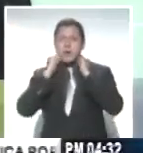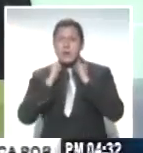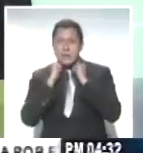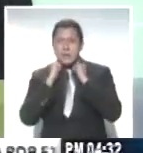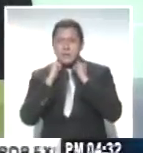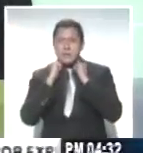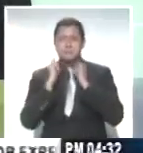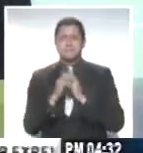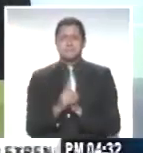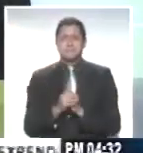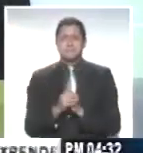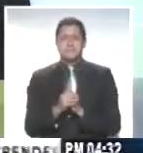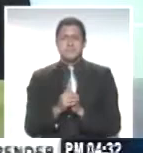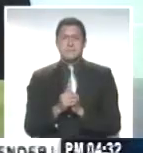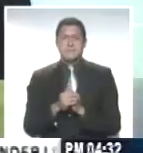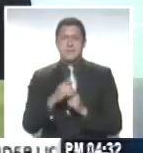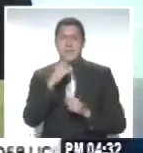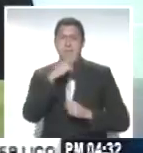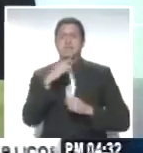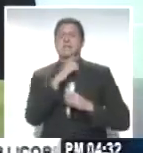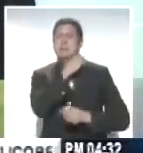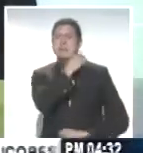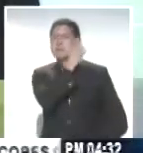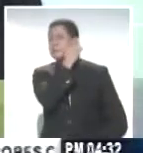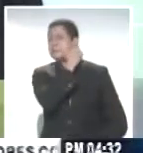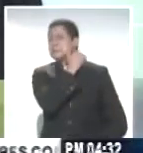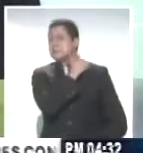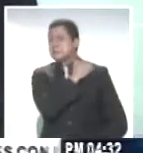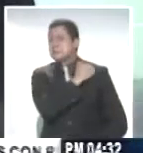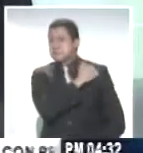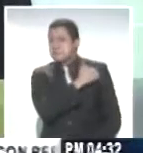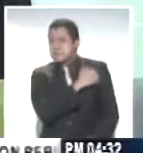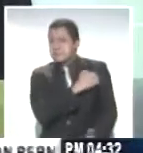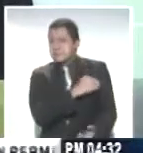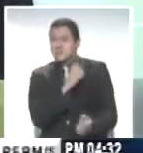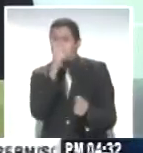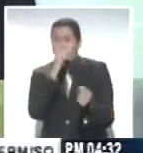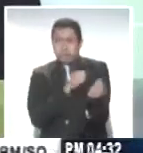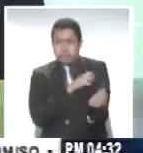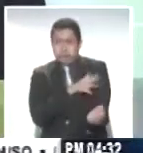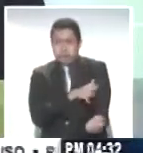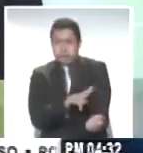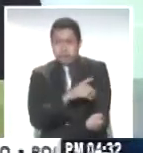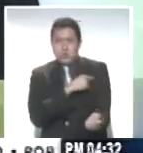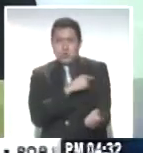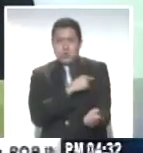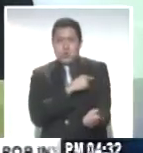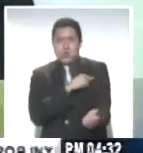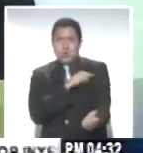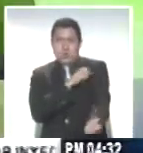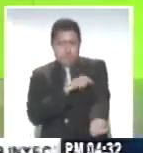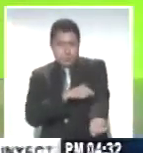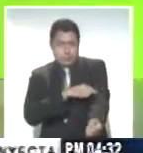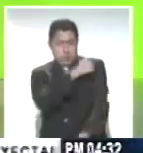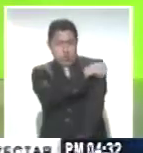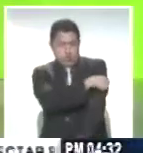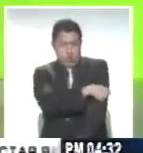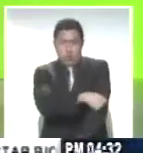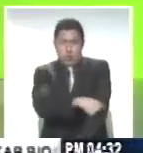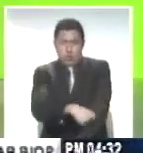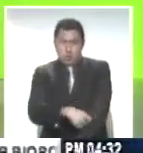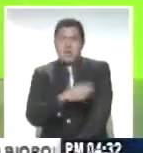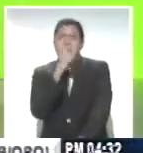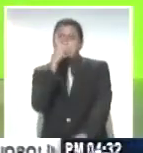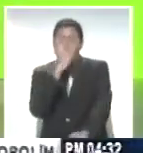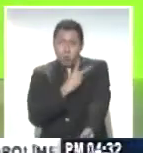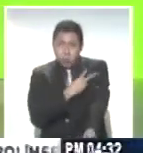en el plexo forma lo que se llama el plexo braquial, y allí se van a dar dos ramas, una anteroexterna y una anterointerna, y la fusión de